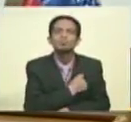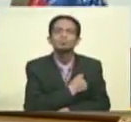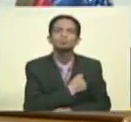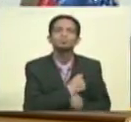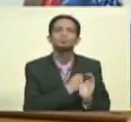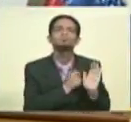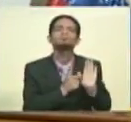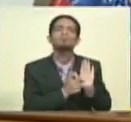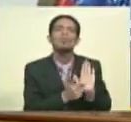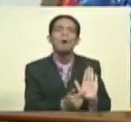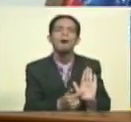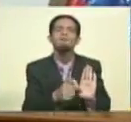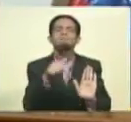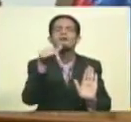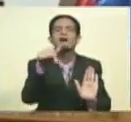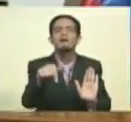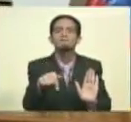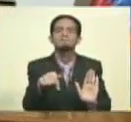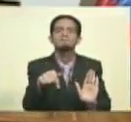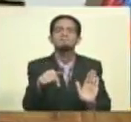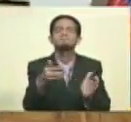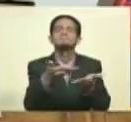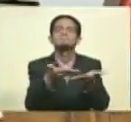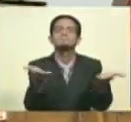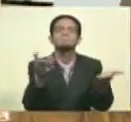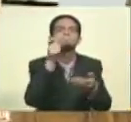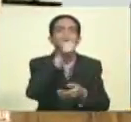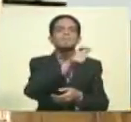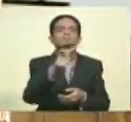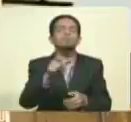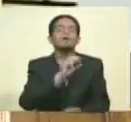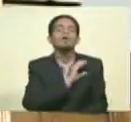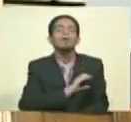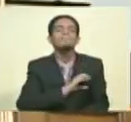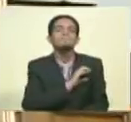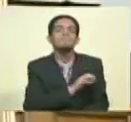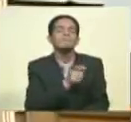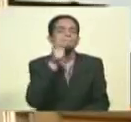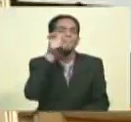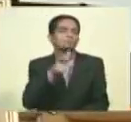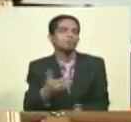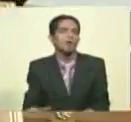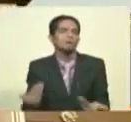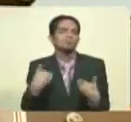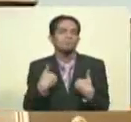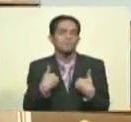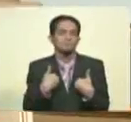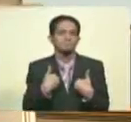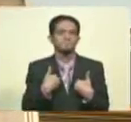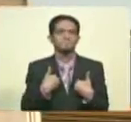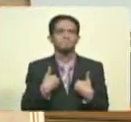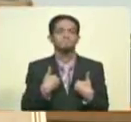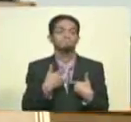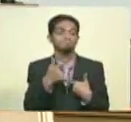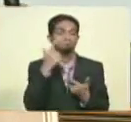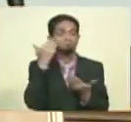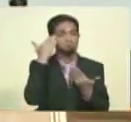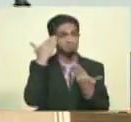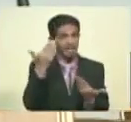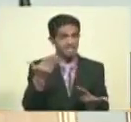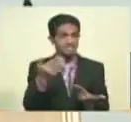aquí los compañeros, las compañeras de los comités de víctimas. Felicitaciones. Realmente esa es